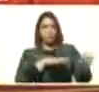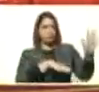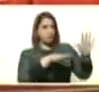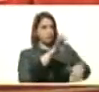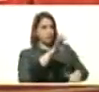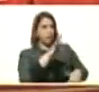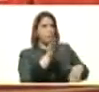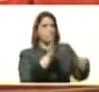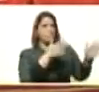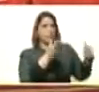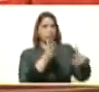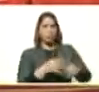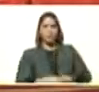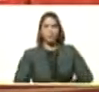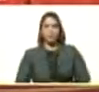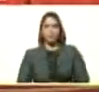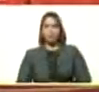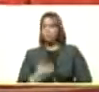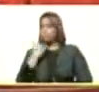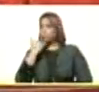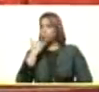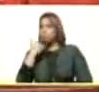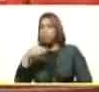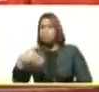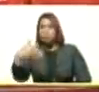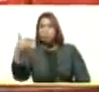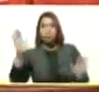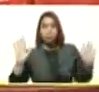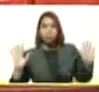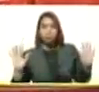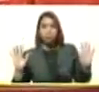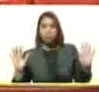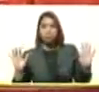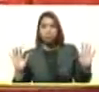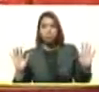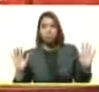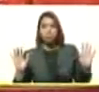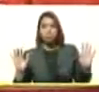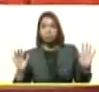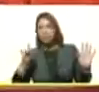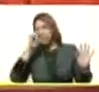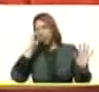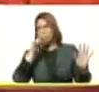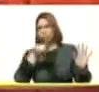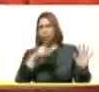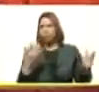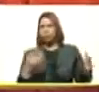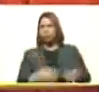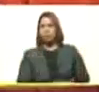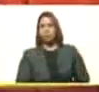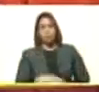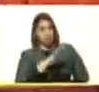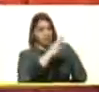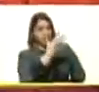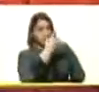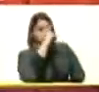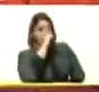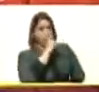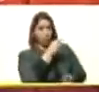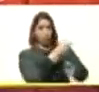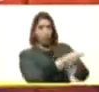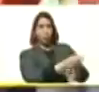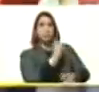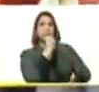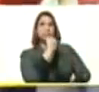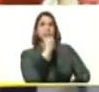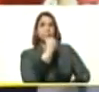de marzo. Está cerca, ¿vale? 14 de marzo. ¿Qué año estás tú? Estoy en quinto año de bachillerato.